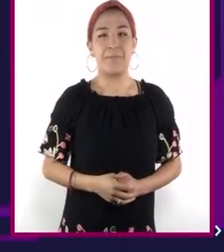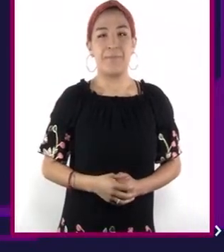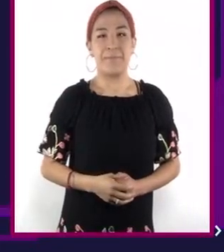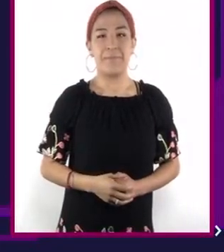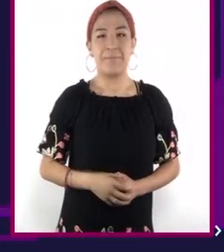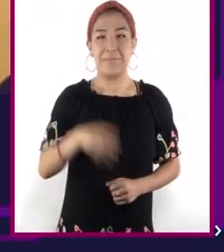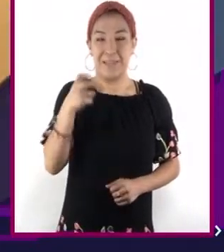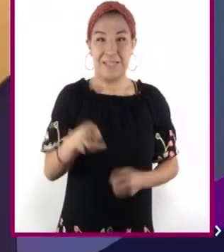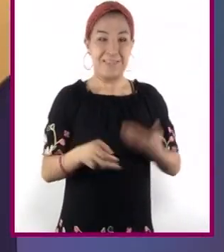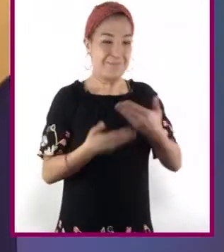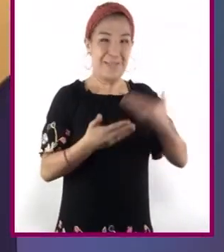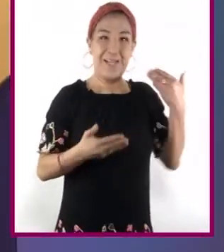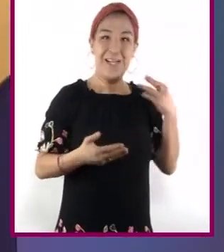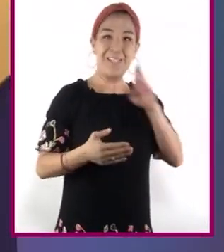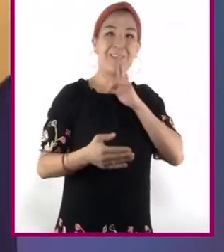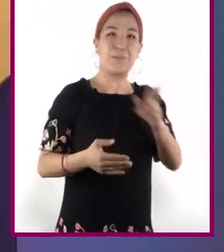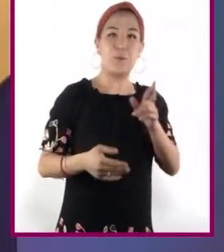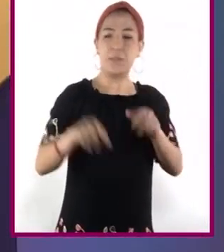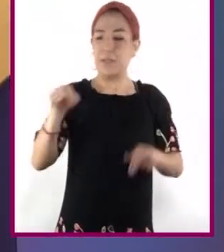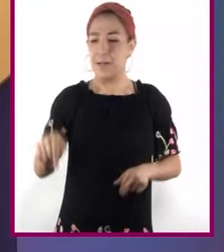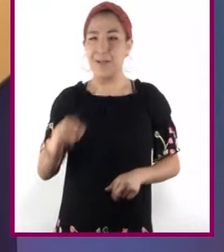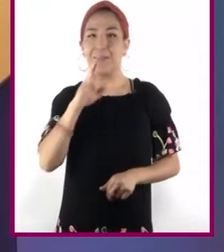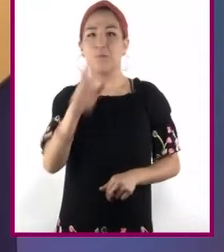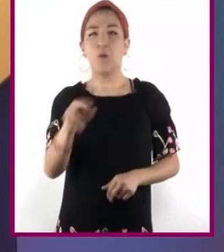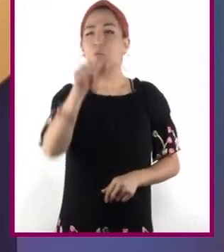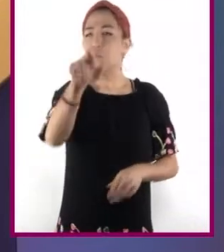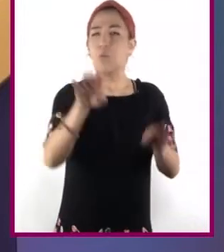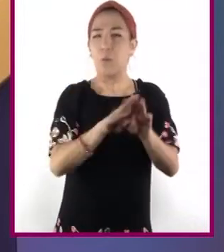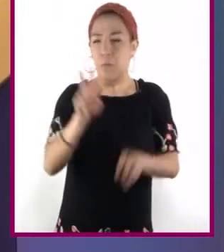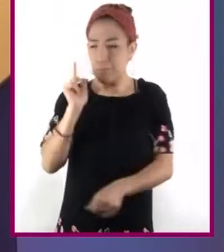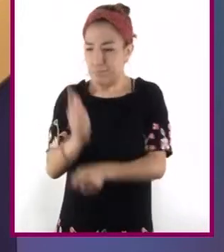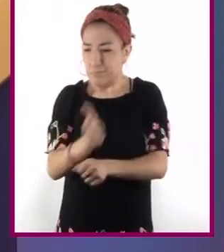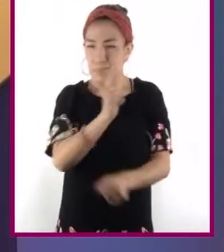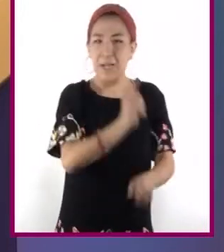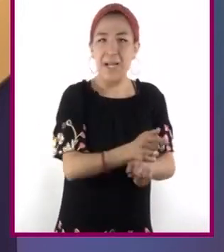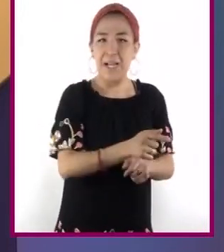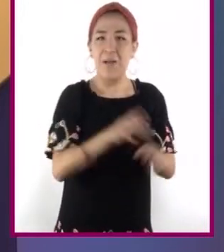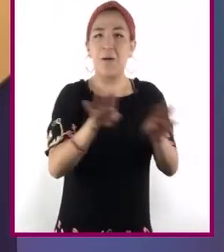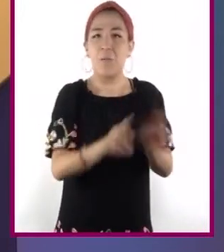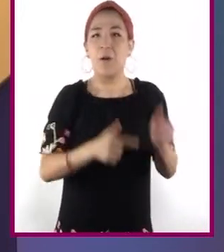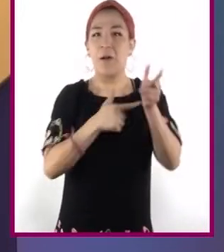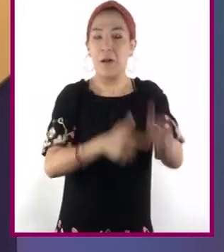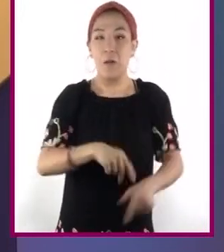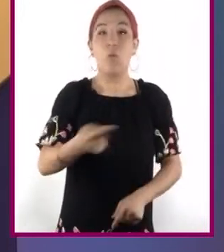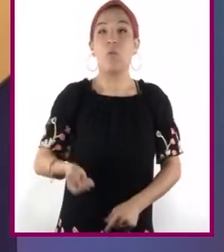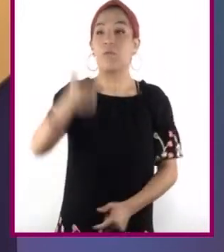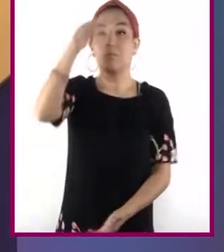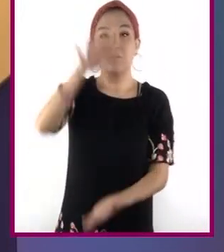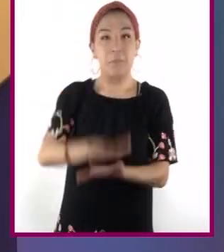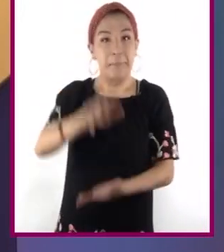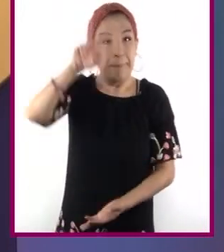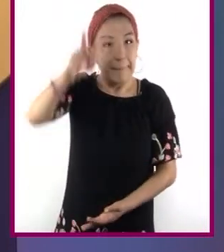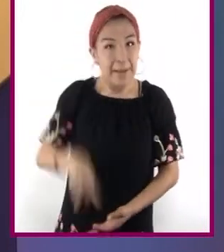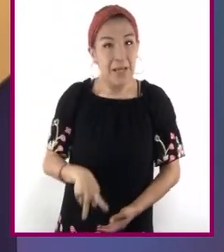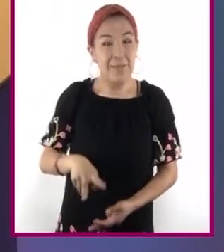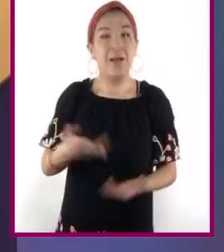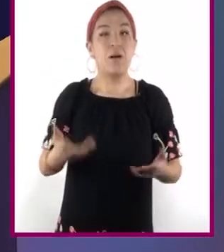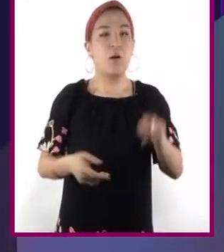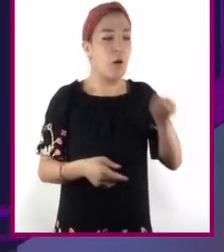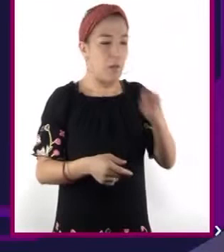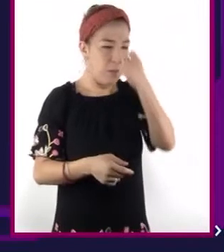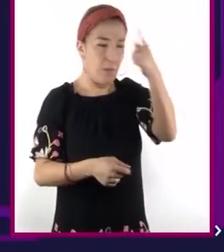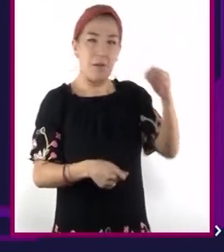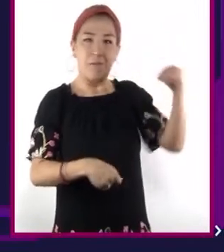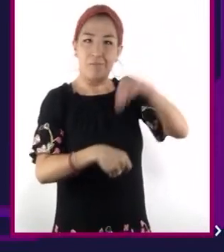Con lo anterior, ¿cómo harían para distinguir una secuencia real de volados de una secuencia